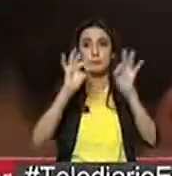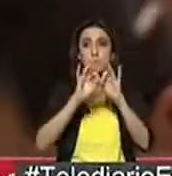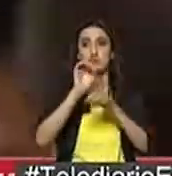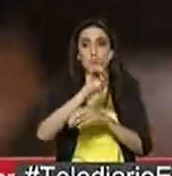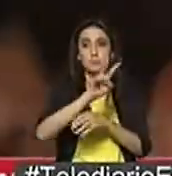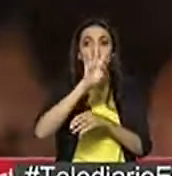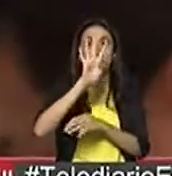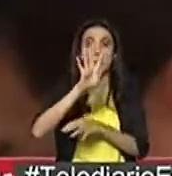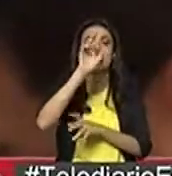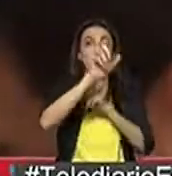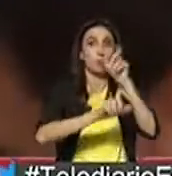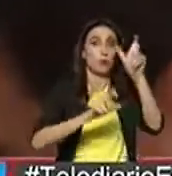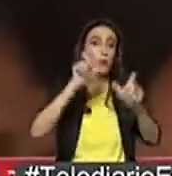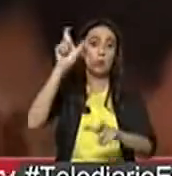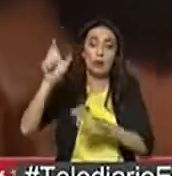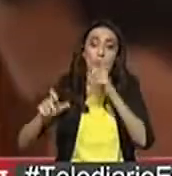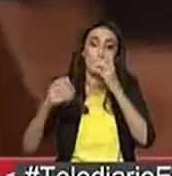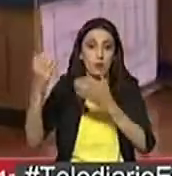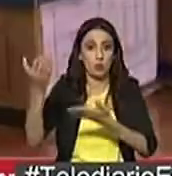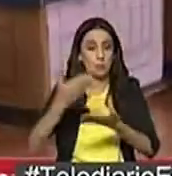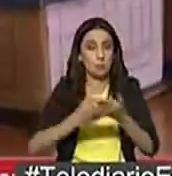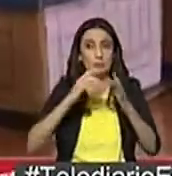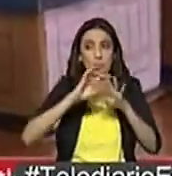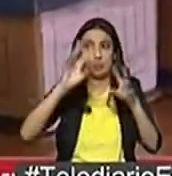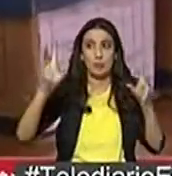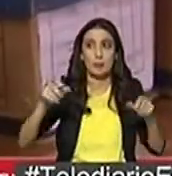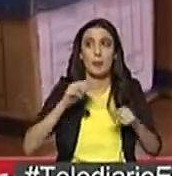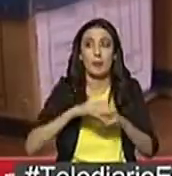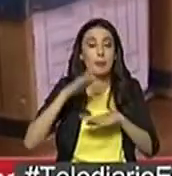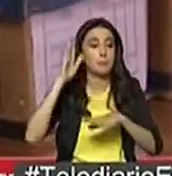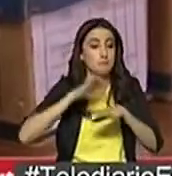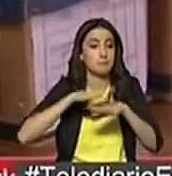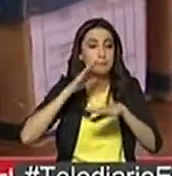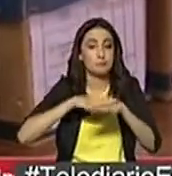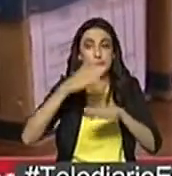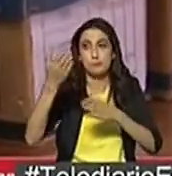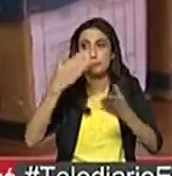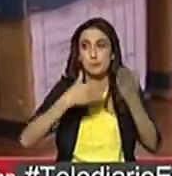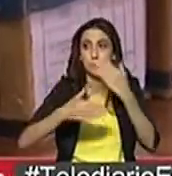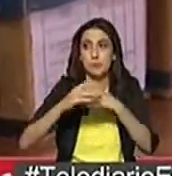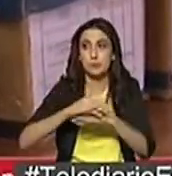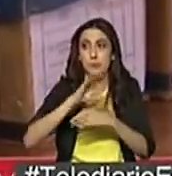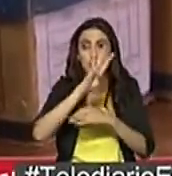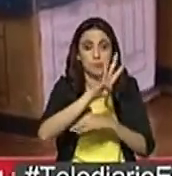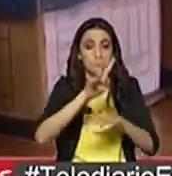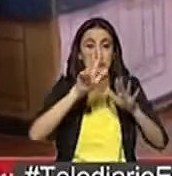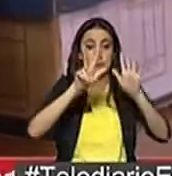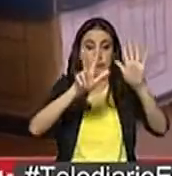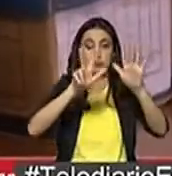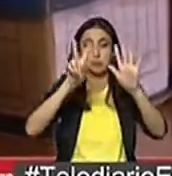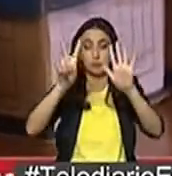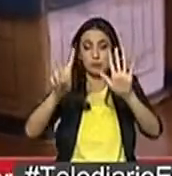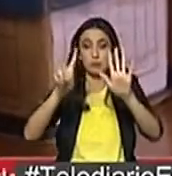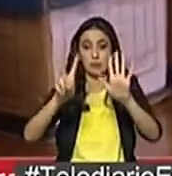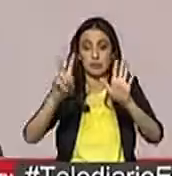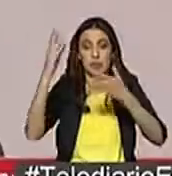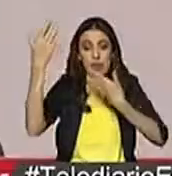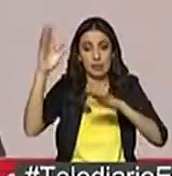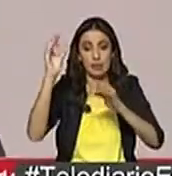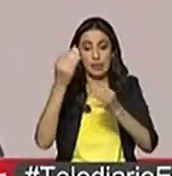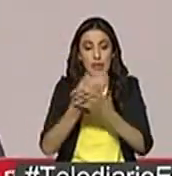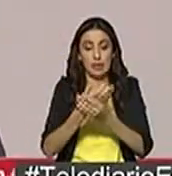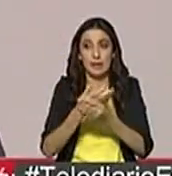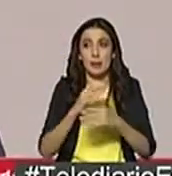24 personas procesadas por el delito de cohecho. Su acusación la justificó con 487 elementos de convicción.